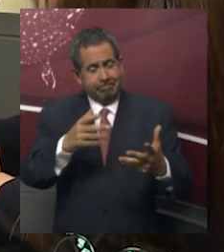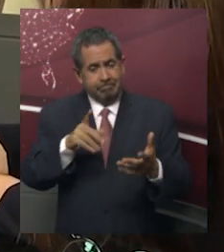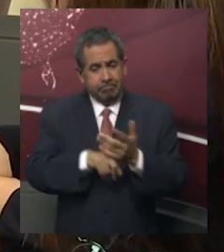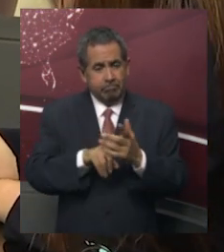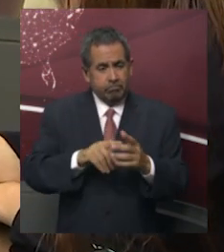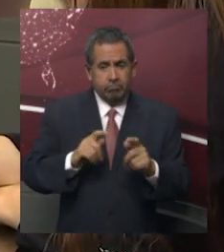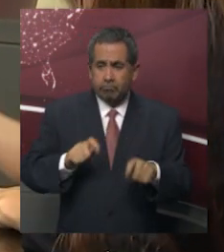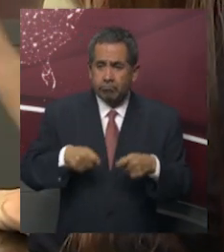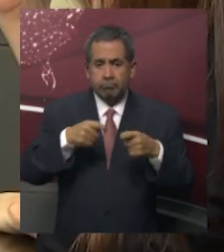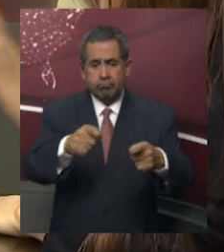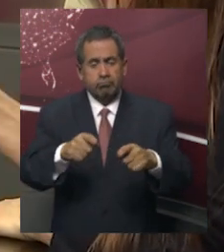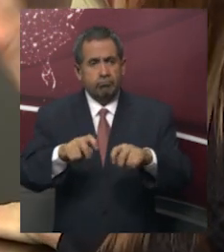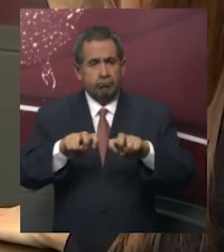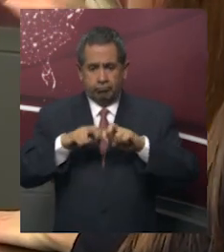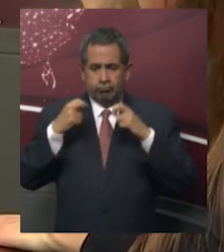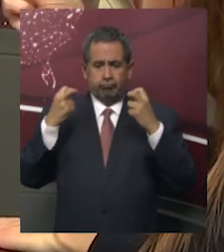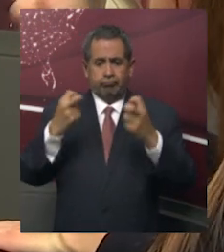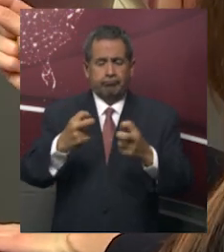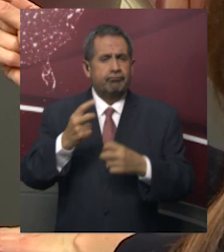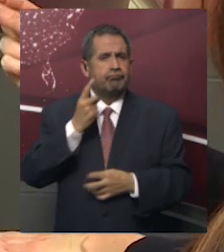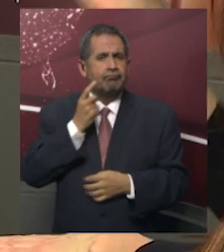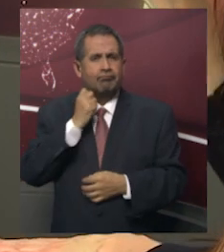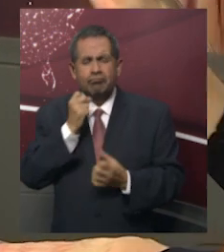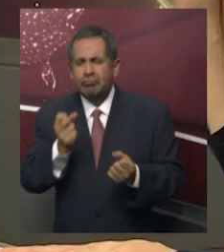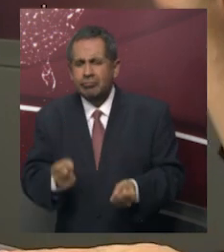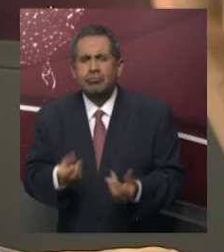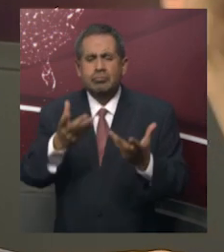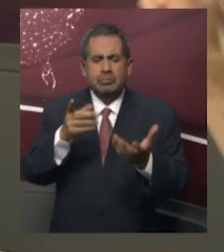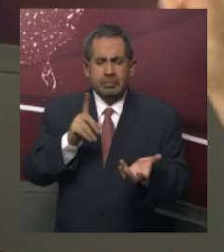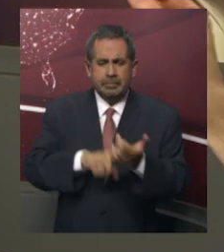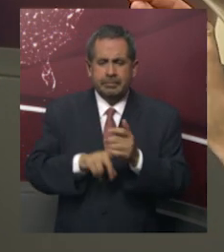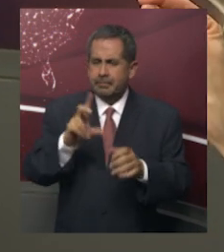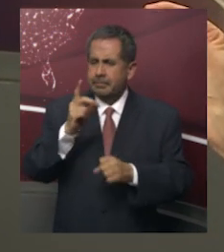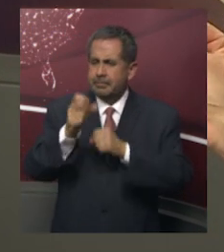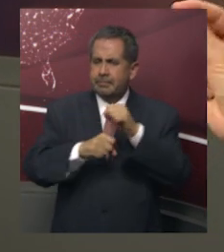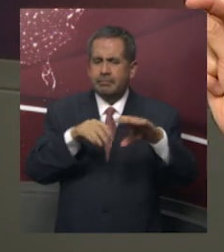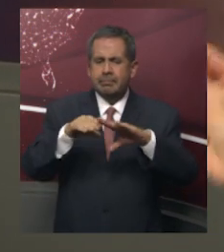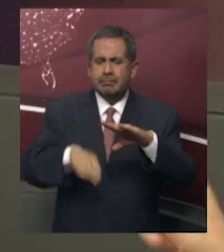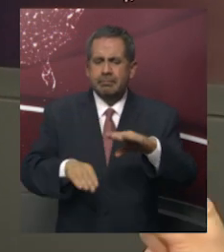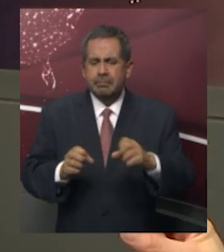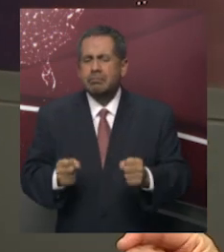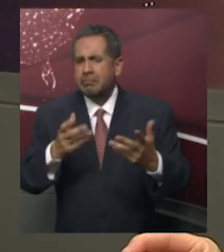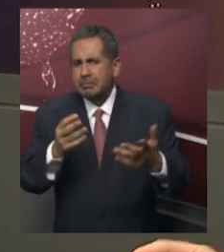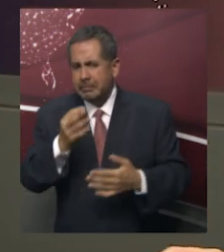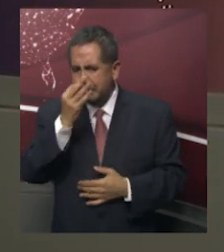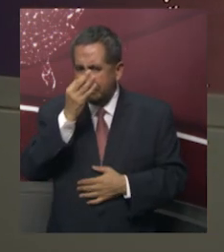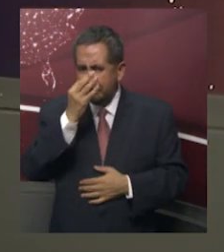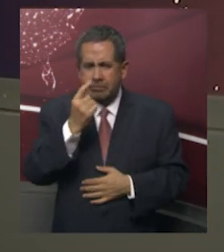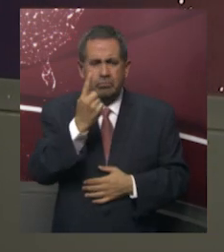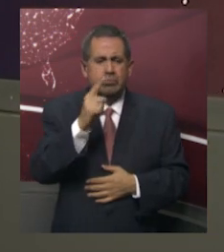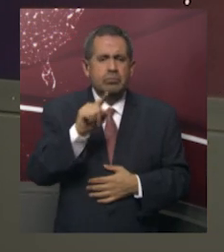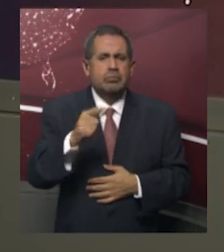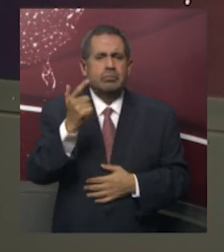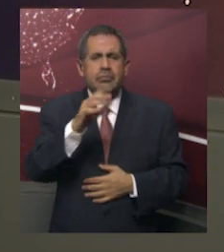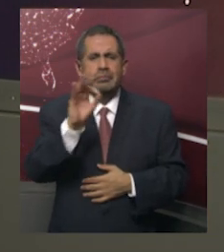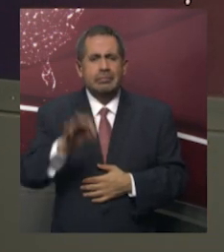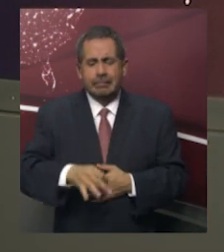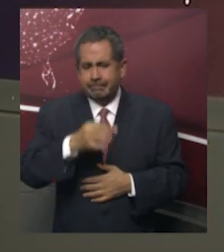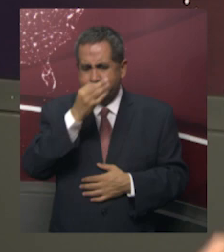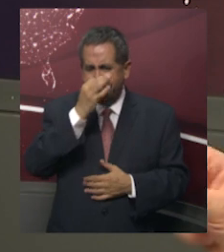los parlamentarios, es decir, ¿cuántos legisladores hay de menos de 30 años en el planeta? Es solo el 1.7%.